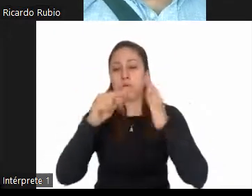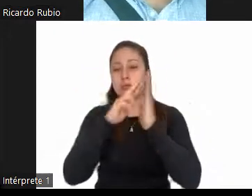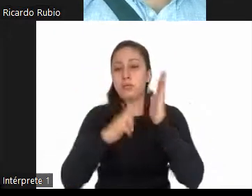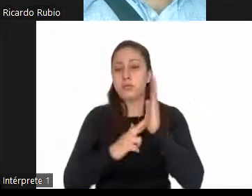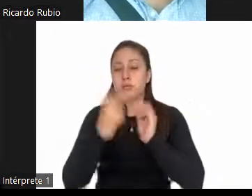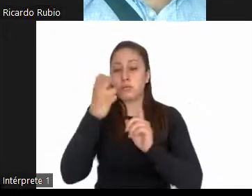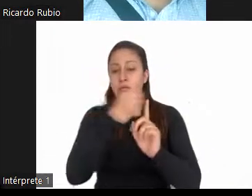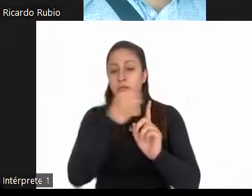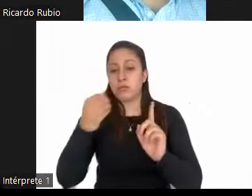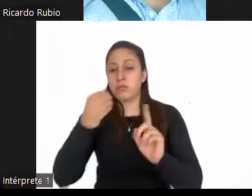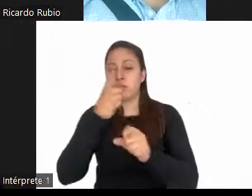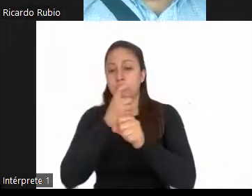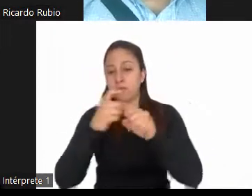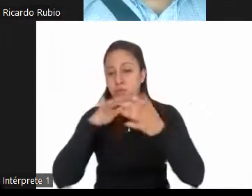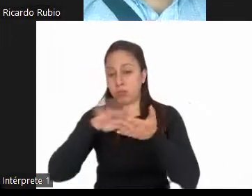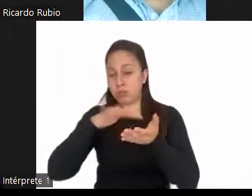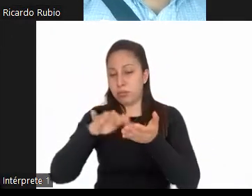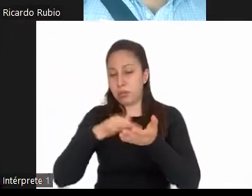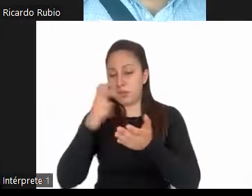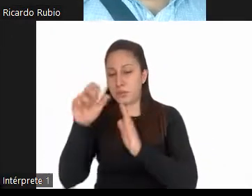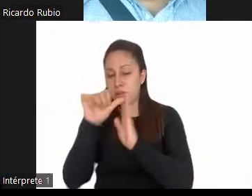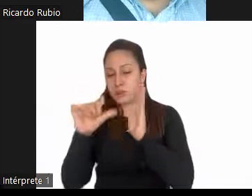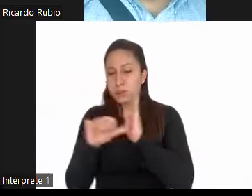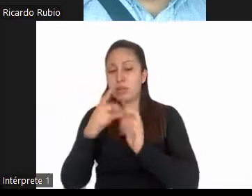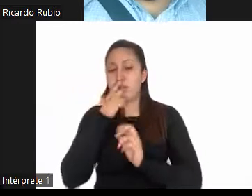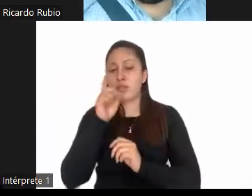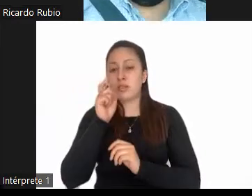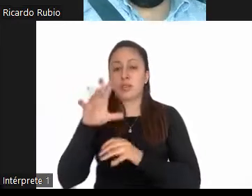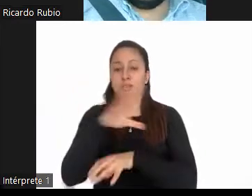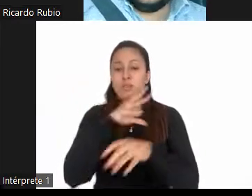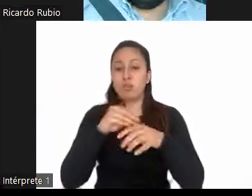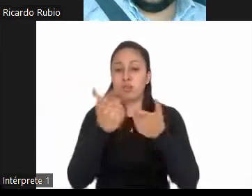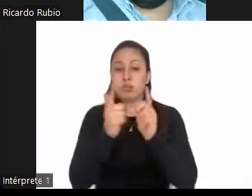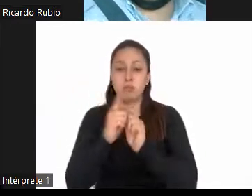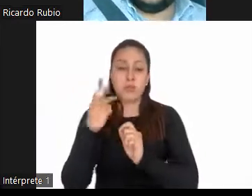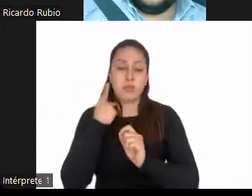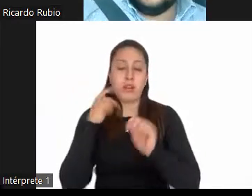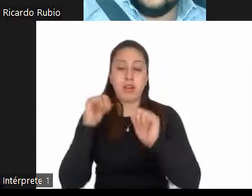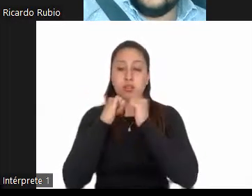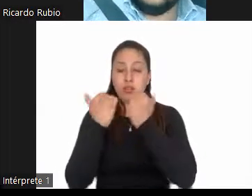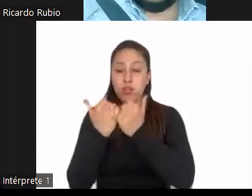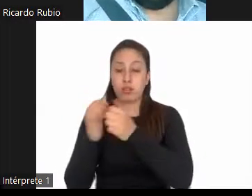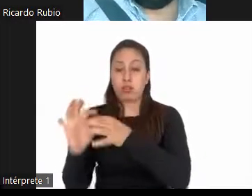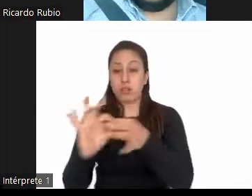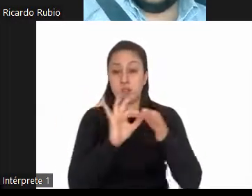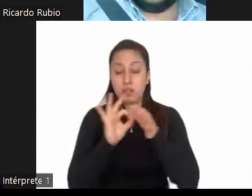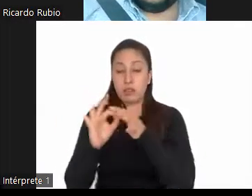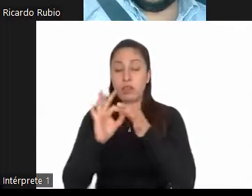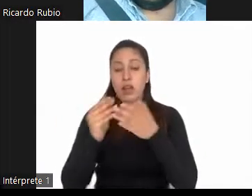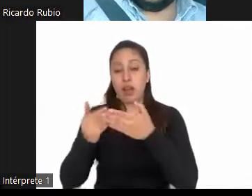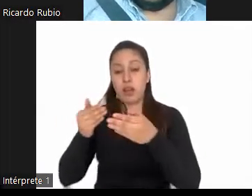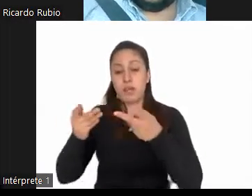del primer párrafo citado del artículo establece que los partidos políticos, coaliciones y candidatos, previo convenio con la